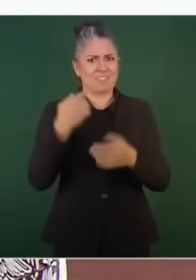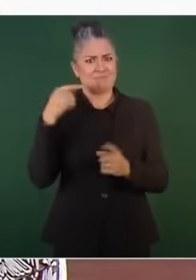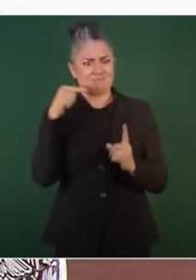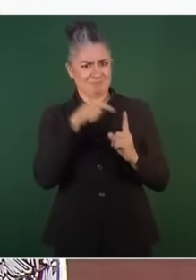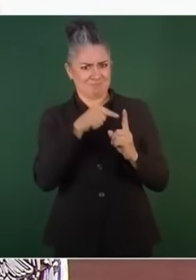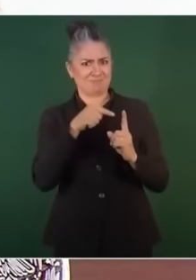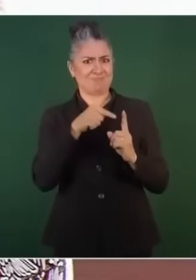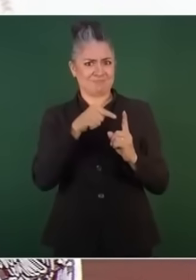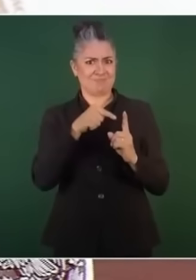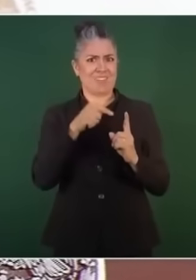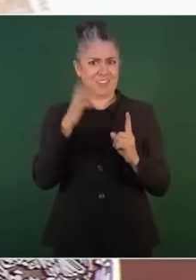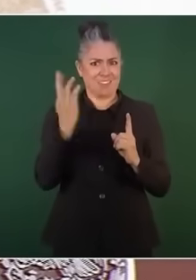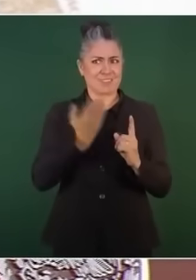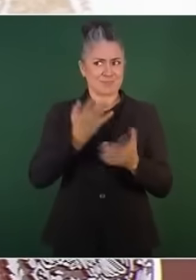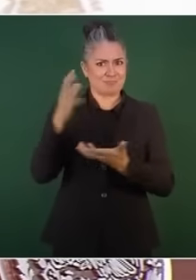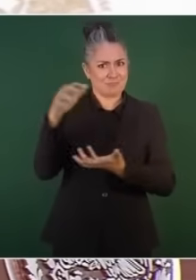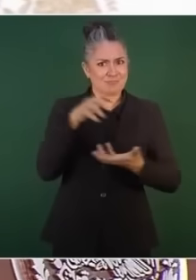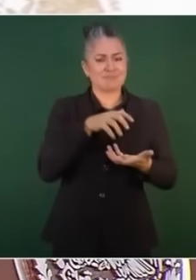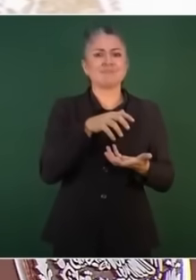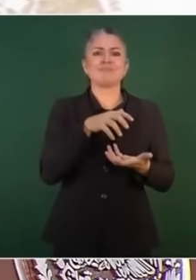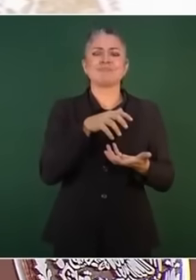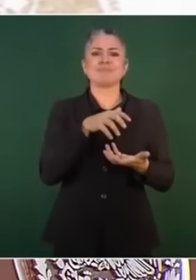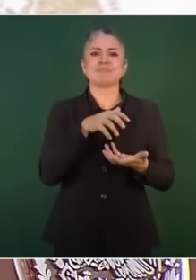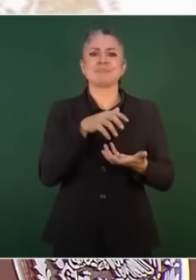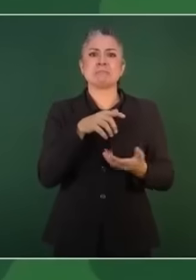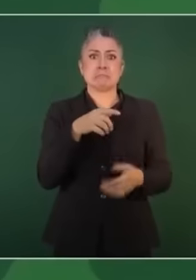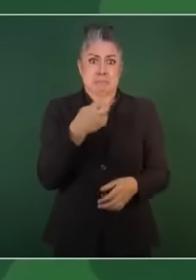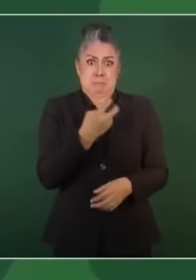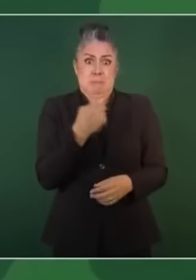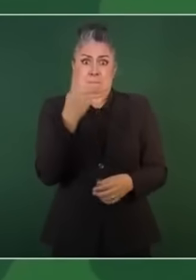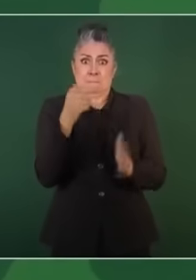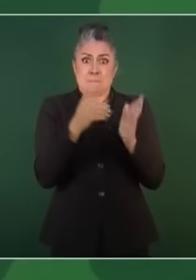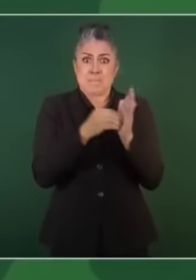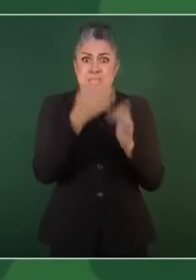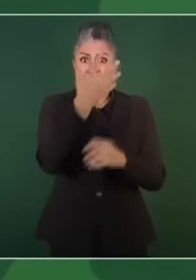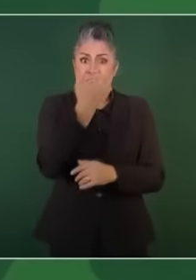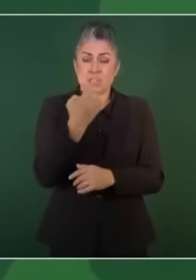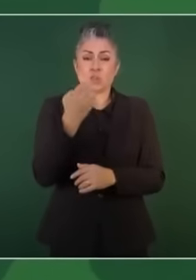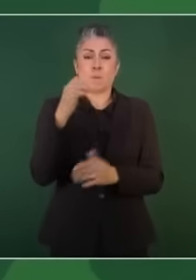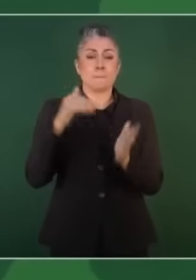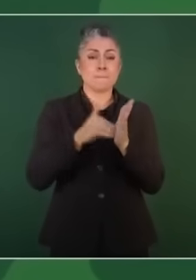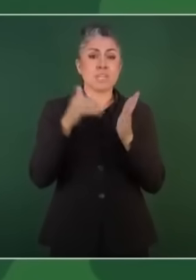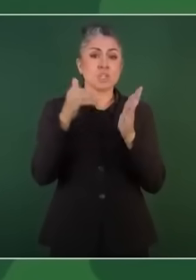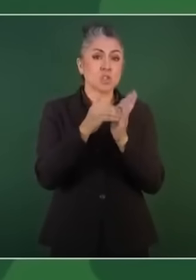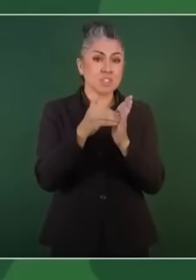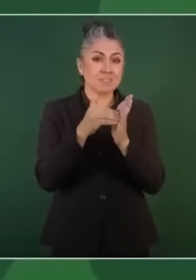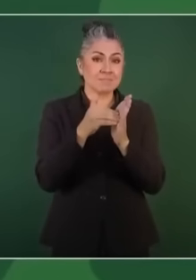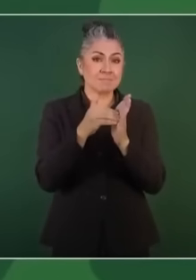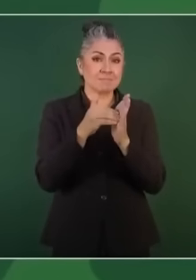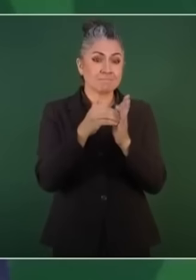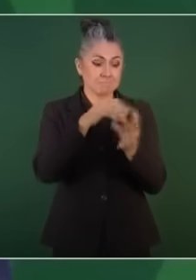Que por cierto, de esos 1.500 millones de pesos, el 70%